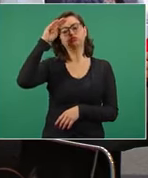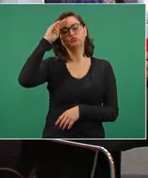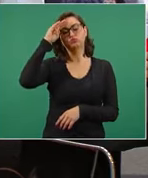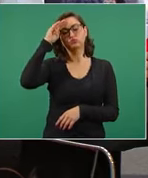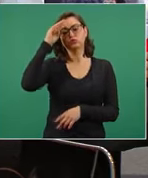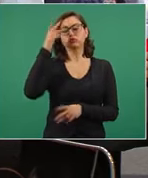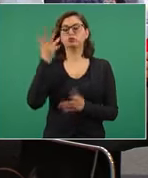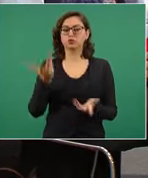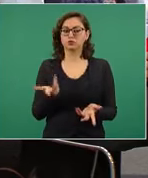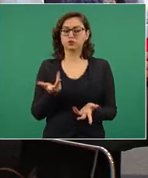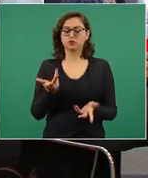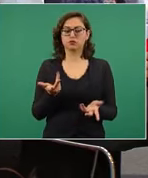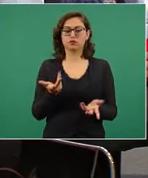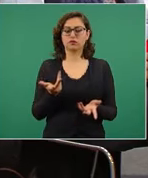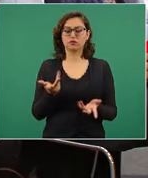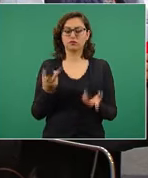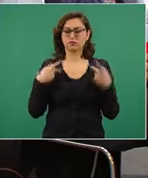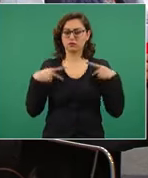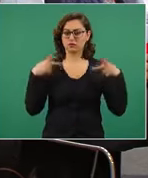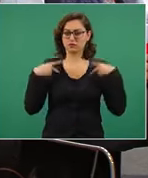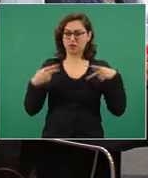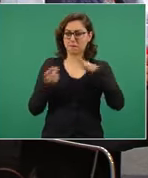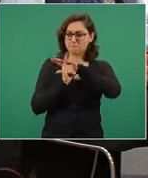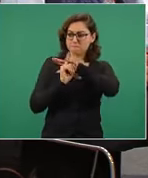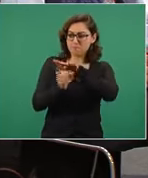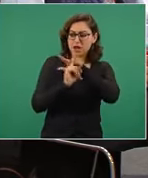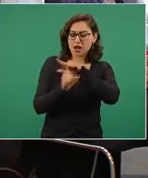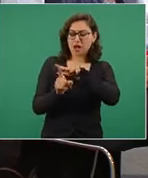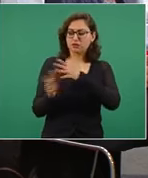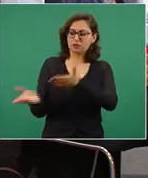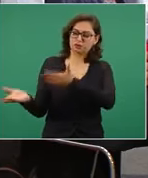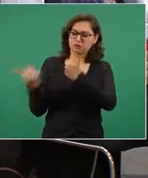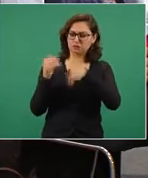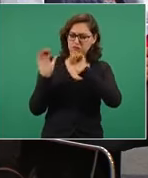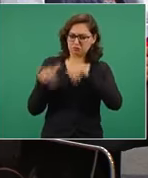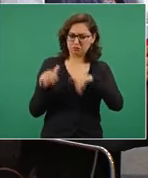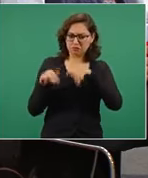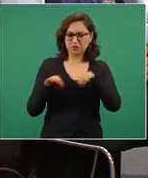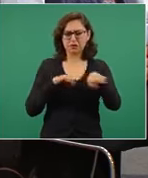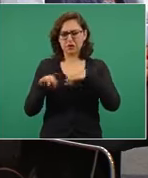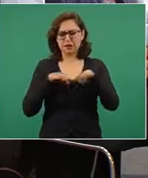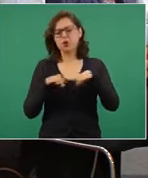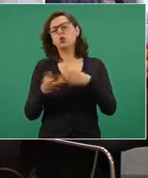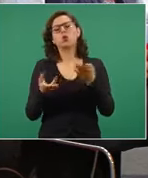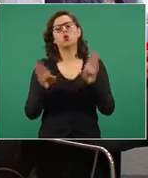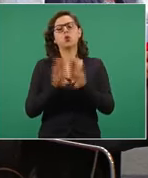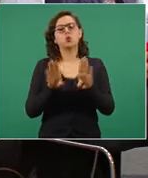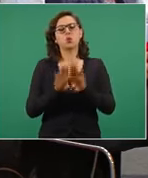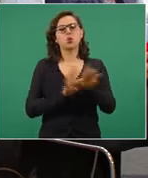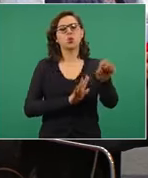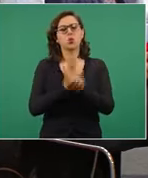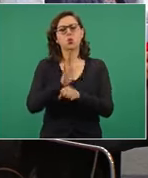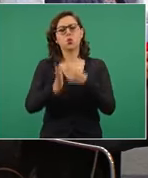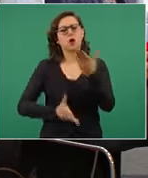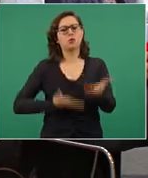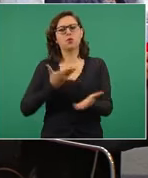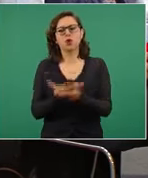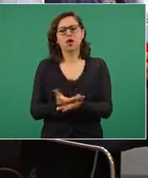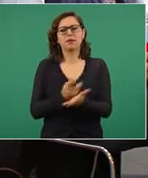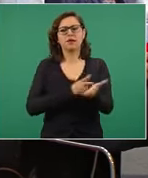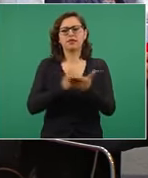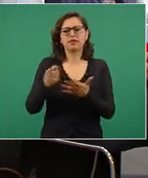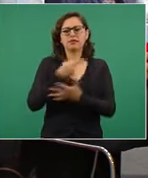ofreciendo empleo a migrantes en este proyecto que se tiene en la zona sur. ¿Cómo es el planteamiento que se tiene, las prestaciones, cómo se está hablando